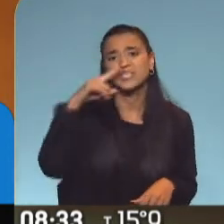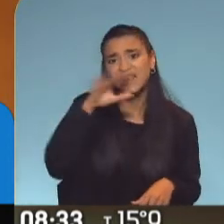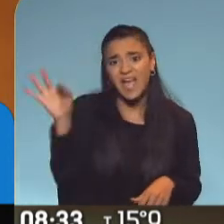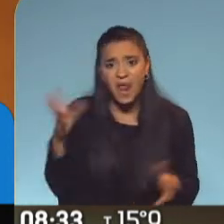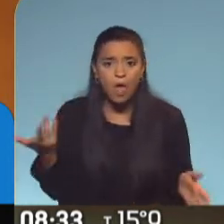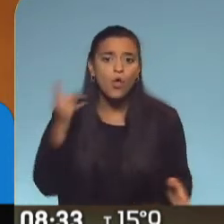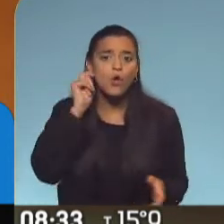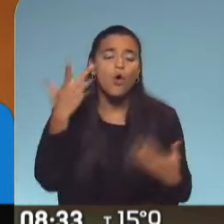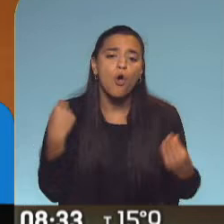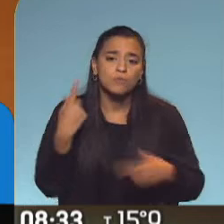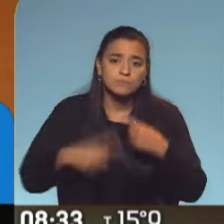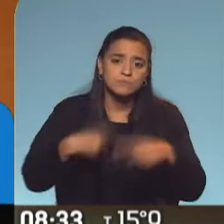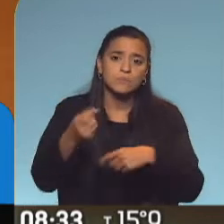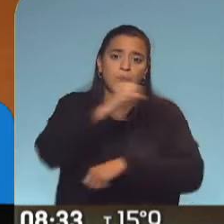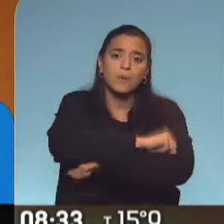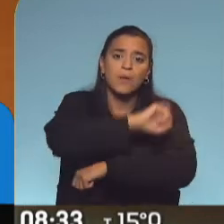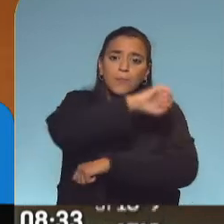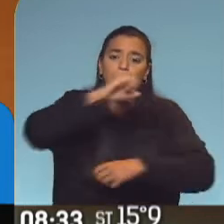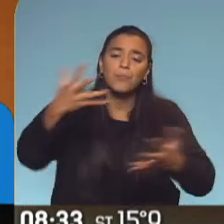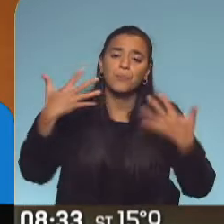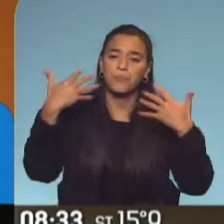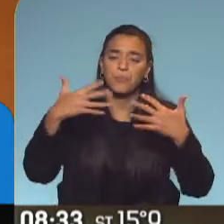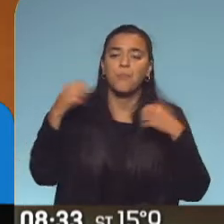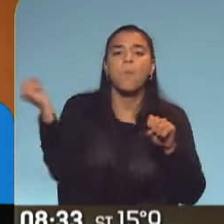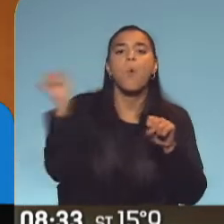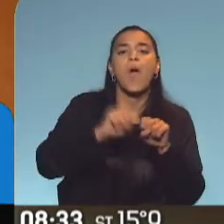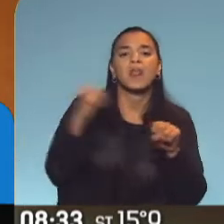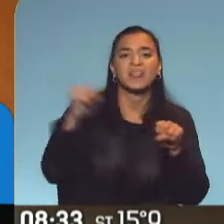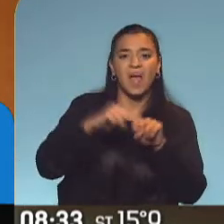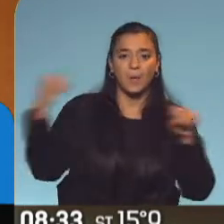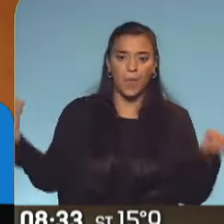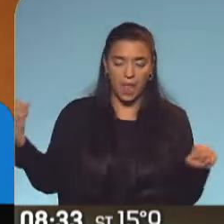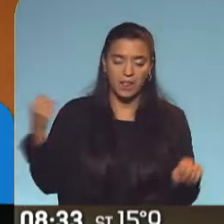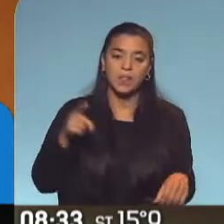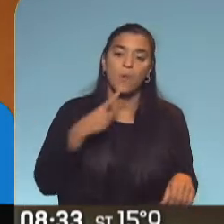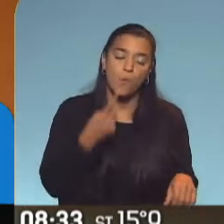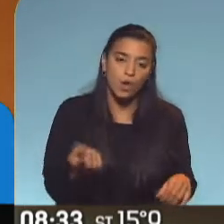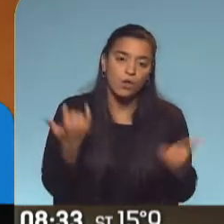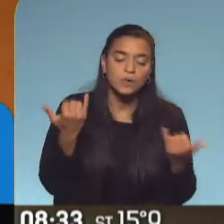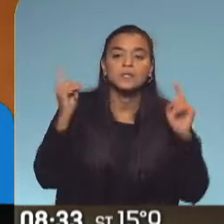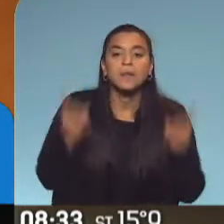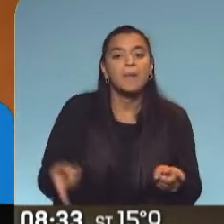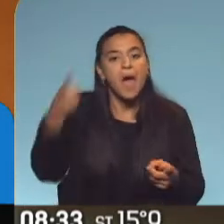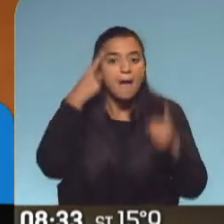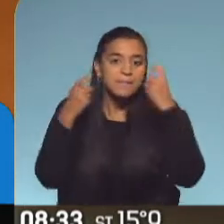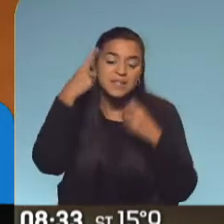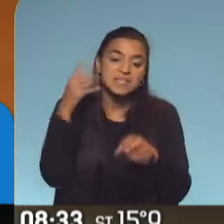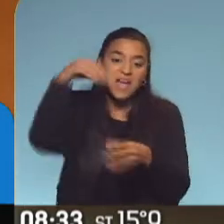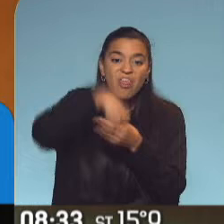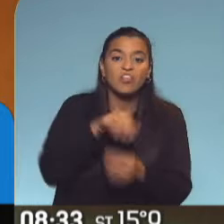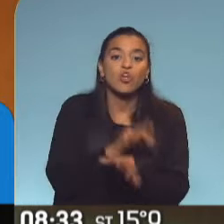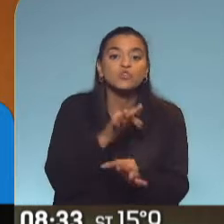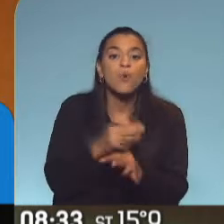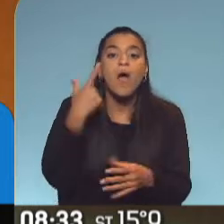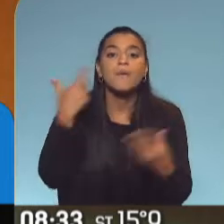está logrando sostener las ventanas con una ventilación, con la puerta abierta. Bueno, todo eso implica también el aprendizaje institucional e